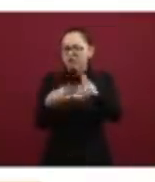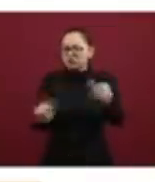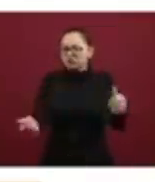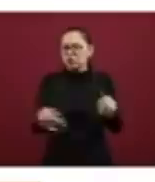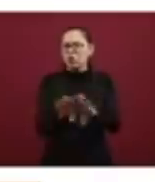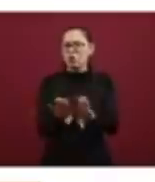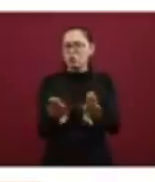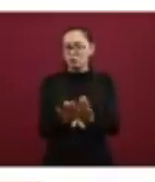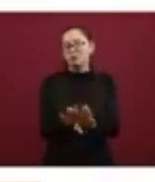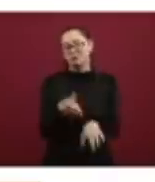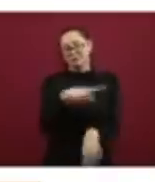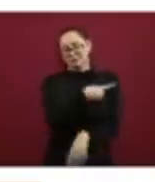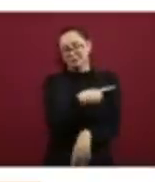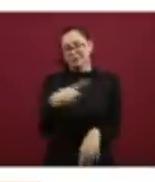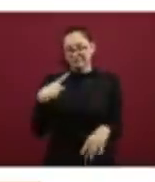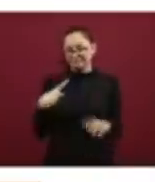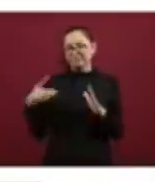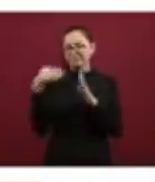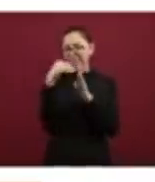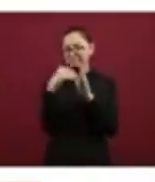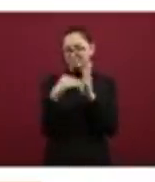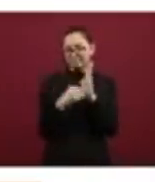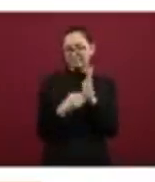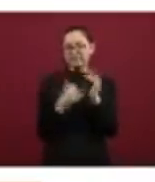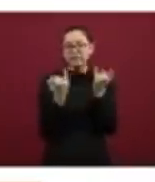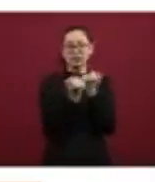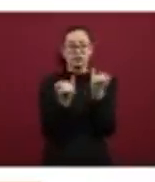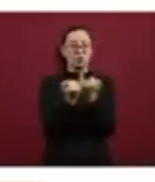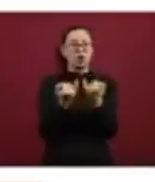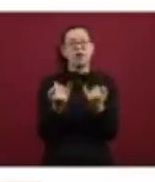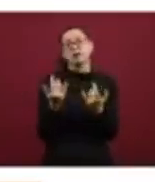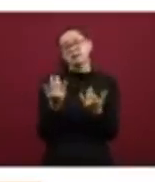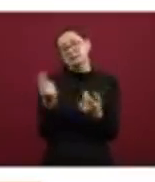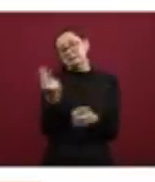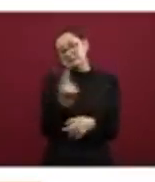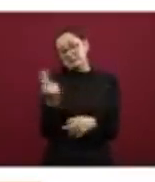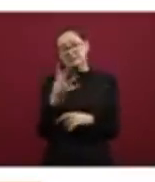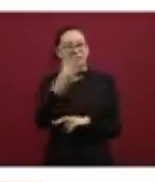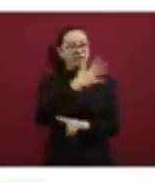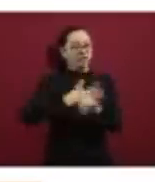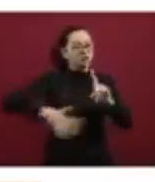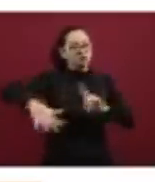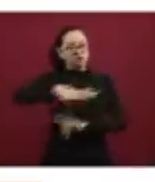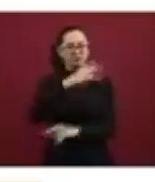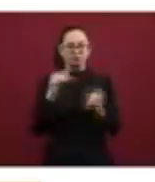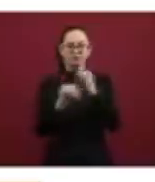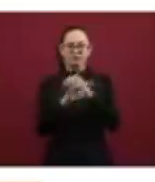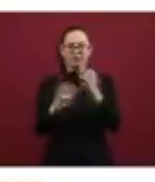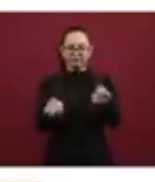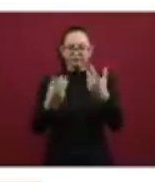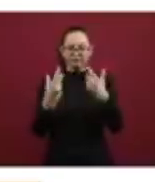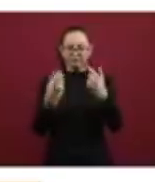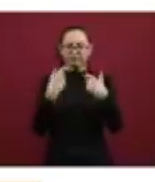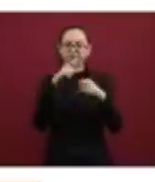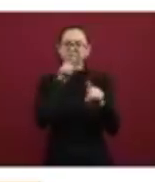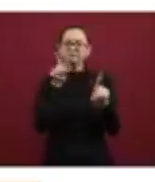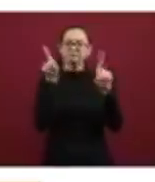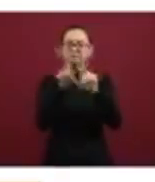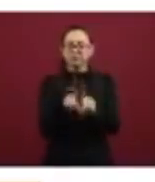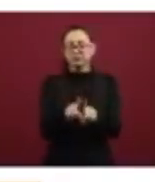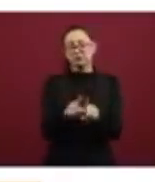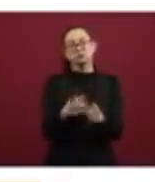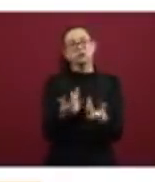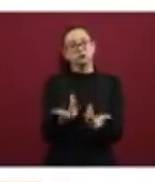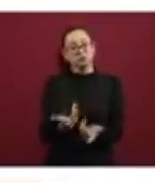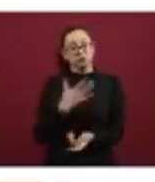realidad, contar con información del contexto en que se desarrolla y, lo que es fundamental, contribuir al acceso a la verdad